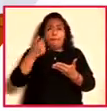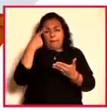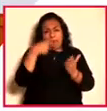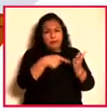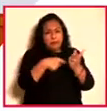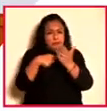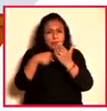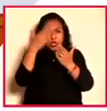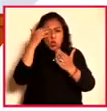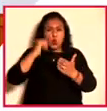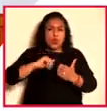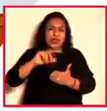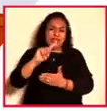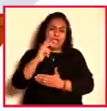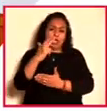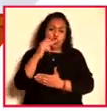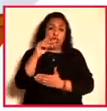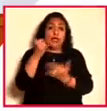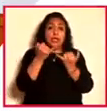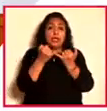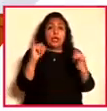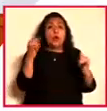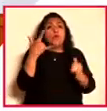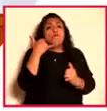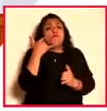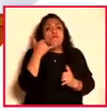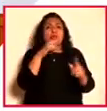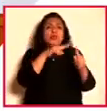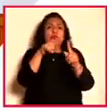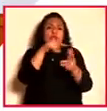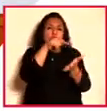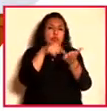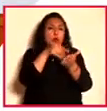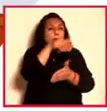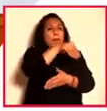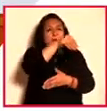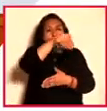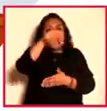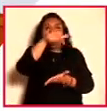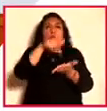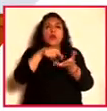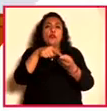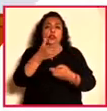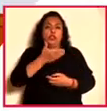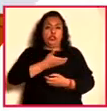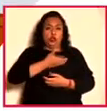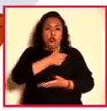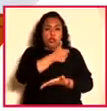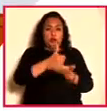antigua Tenochtitlán, se inauguró un recorrido por distintos espacios en el Zócalo de la Ciudad de México.